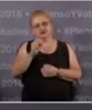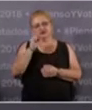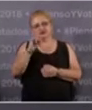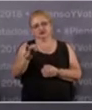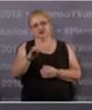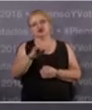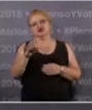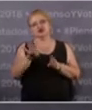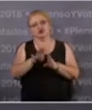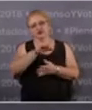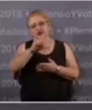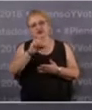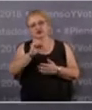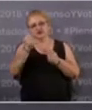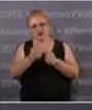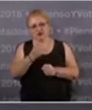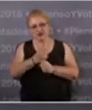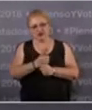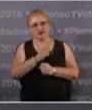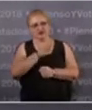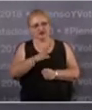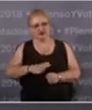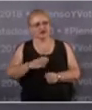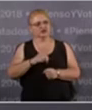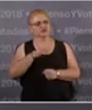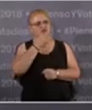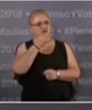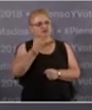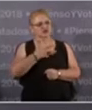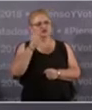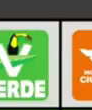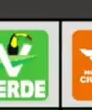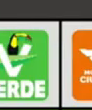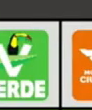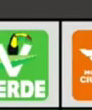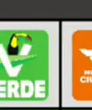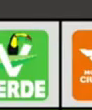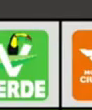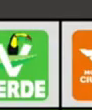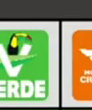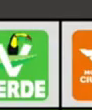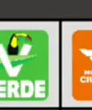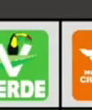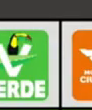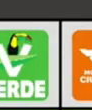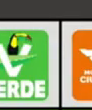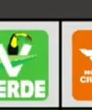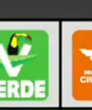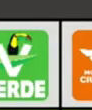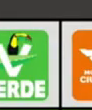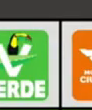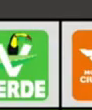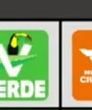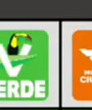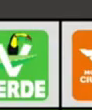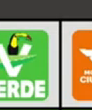este sentido, por parte de los candidatos. Estamos en unos momentos, veremos también en la parte de la pantalla cómo fueron quedando los